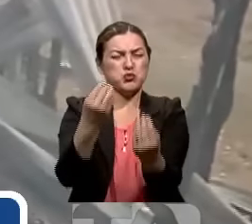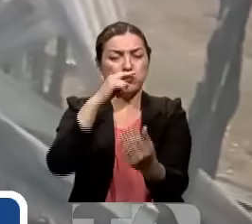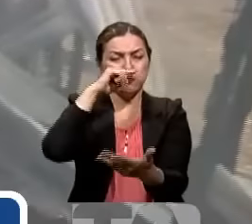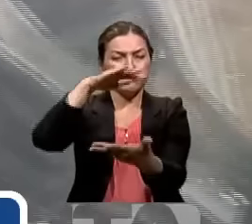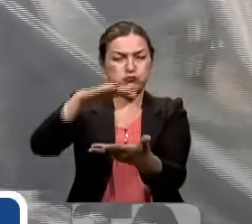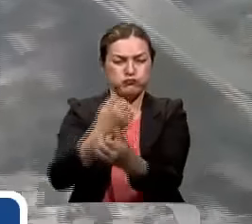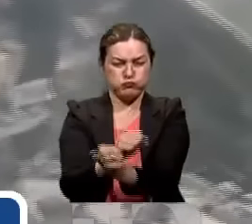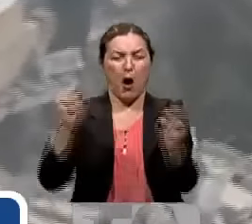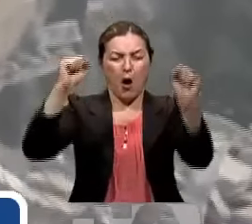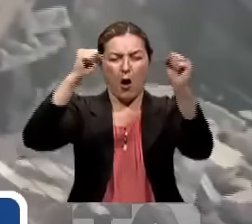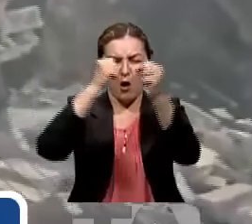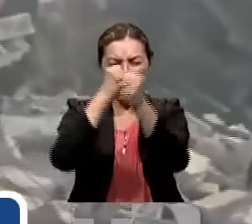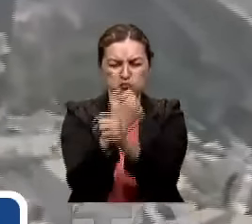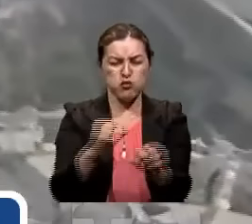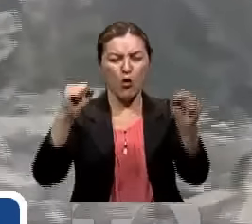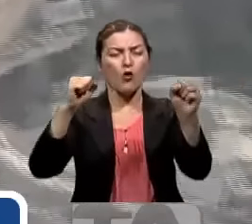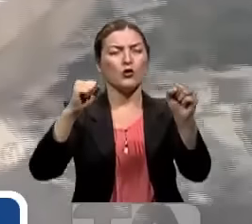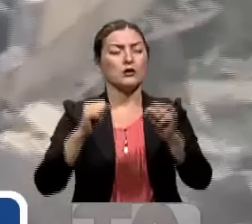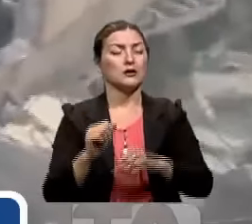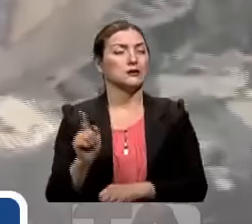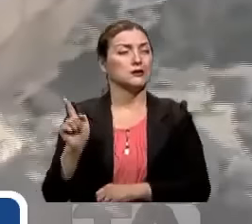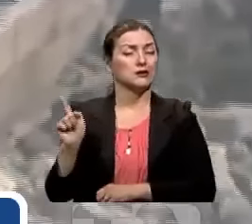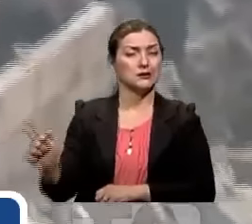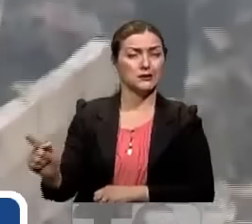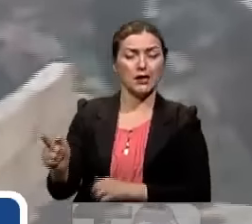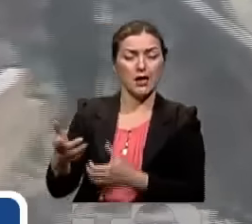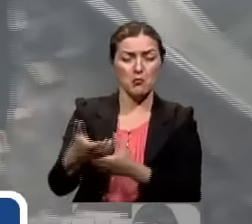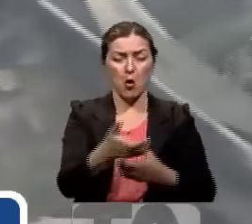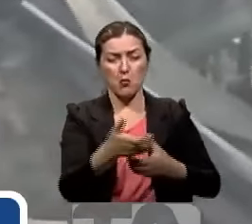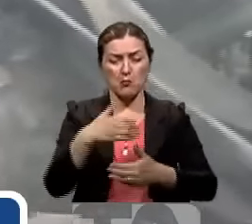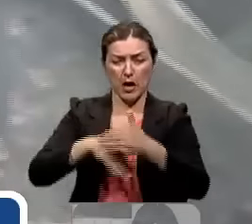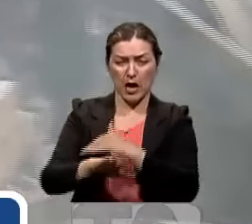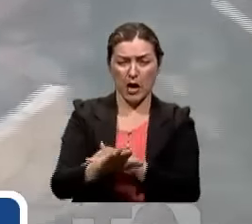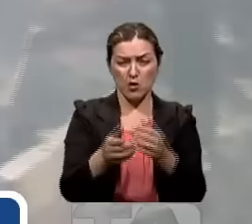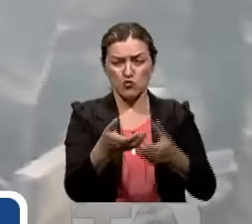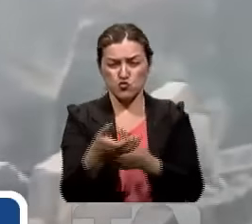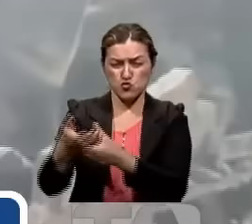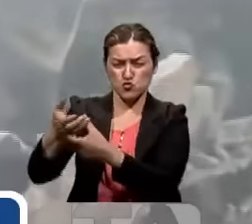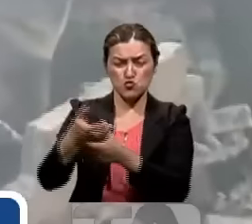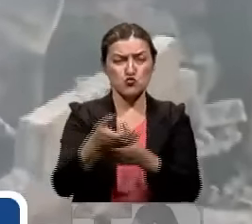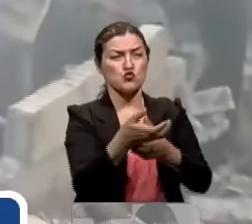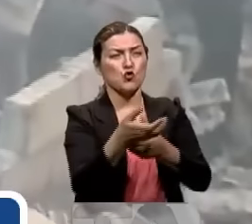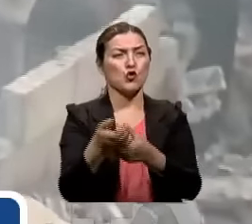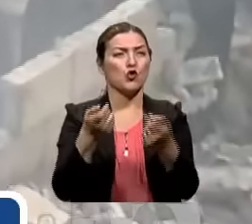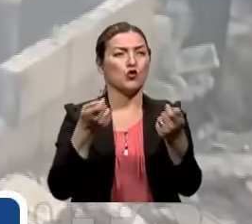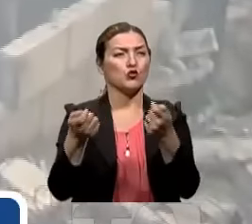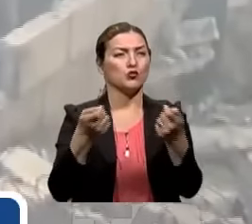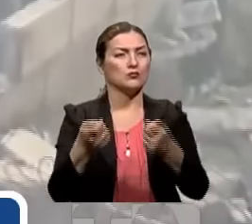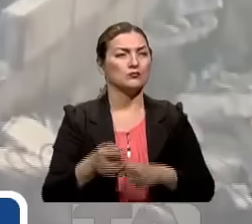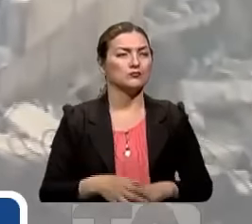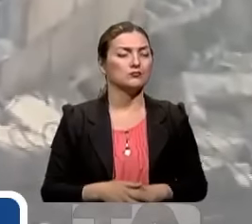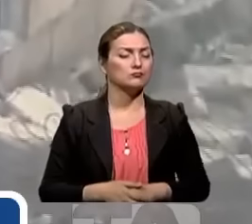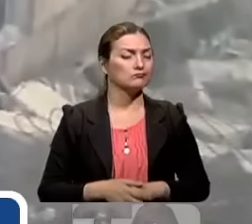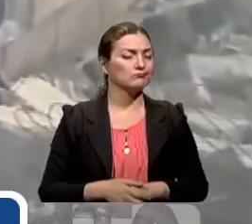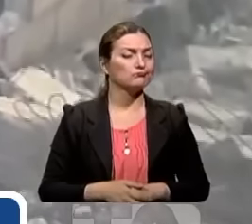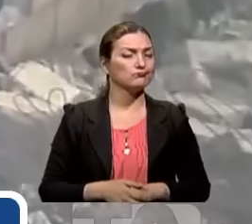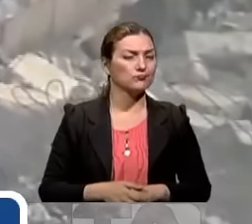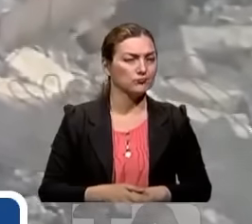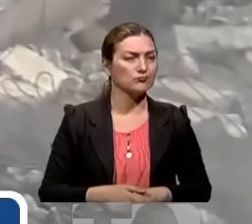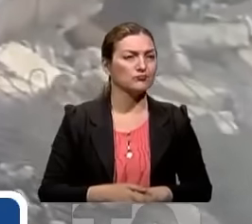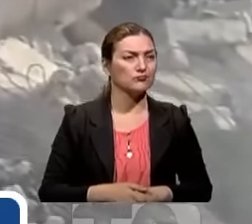gas explotaron en este punto y el Cuerpo de Bomberos de Guayaquil tuvo que intervenir para poder aplacar las llamas. Hasta el momento,